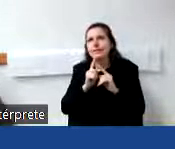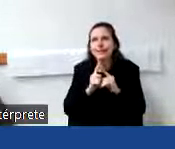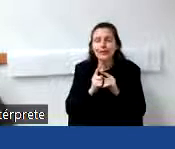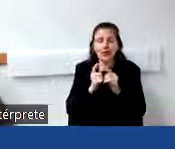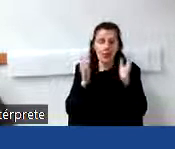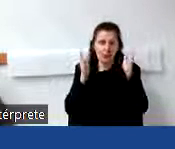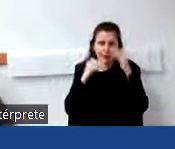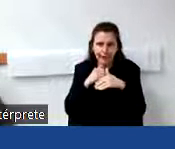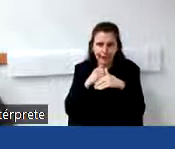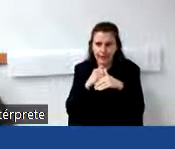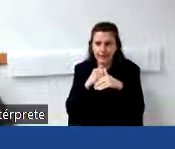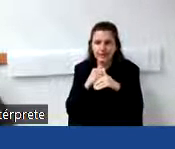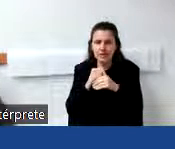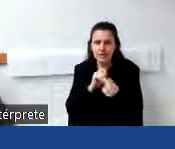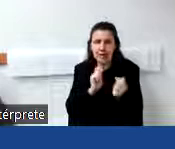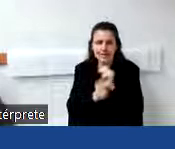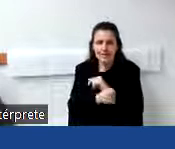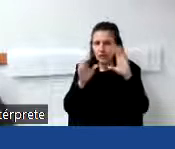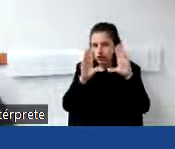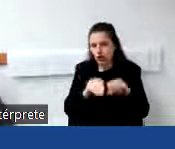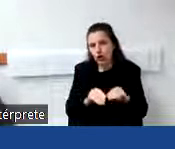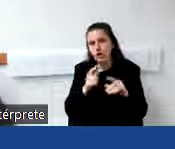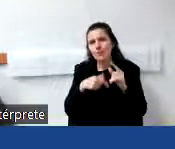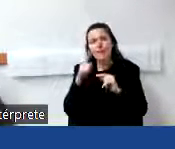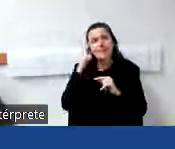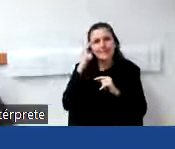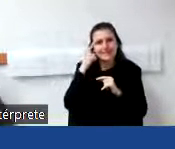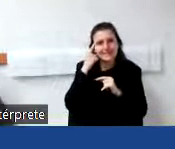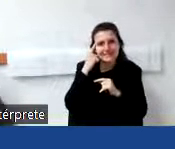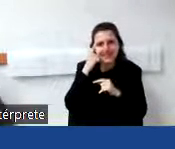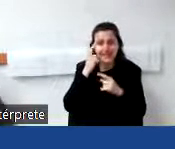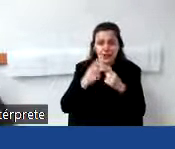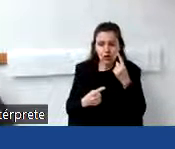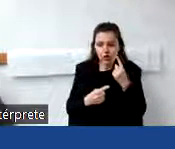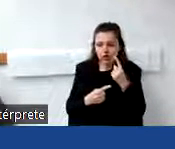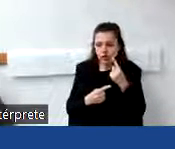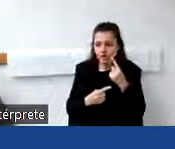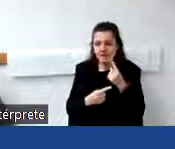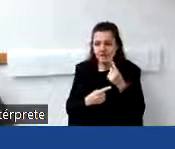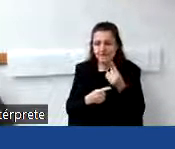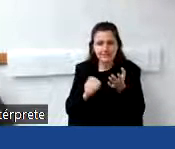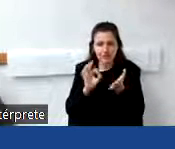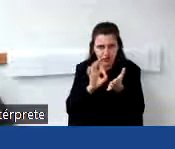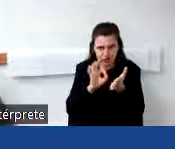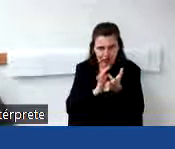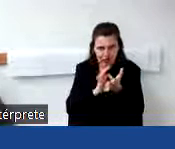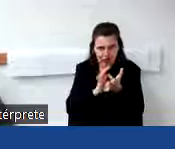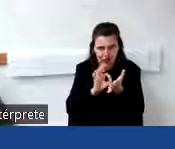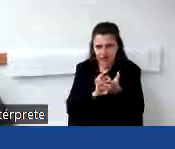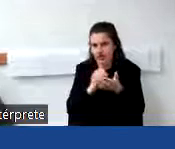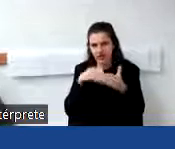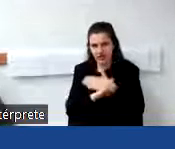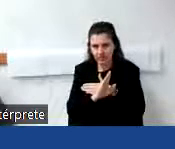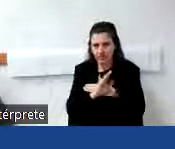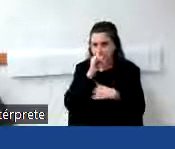los lugares accesibles, por lo pronto pensar en cómo hacer los servicios accesibles, ¿no? Y de qué manera, bueno, tenemos